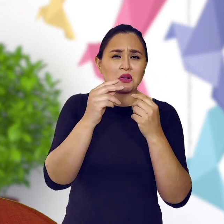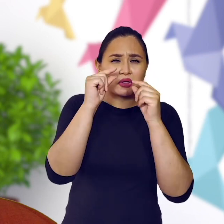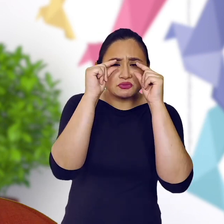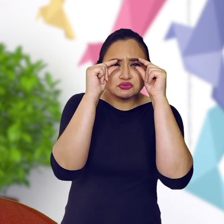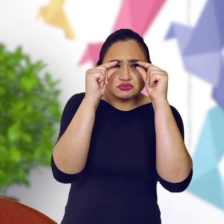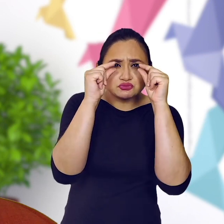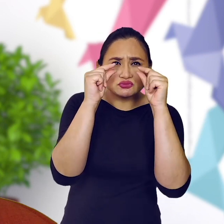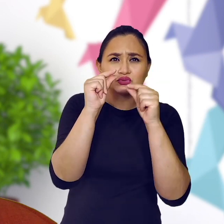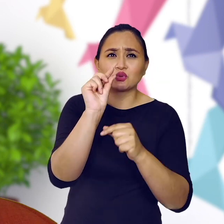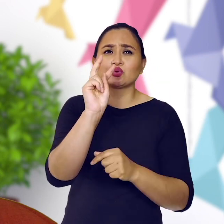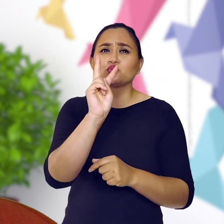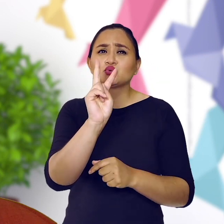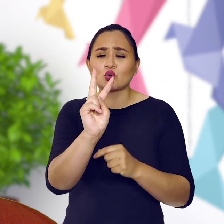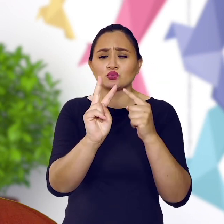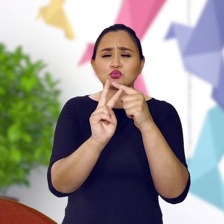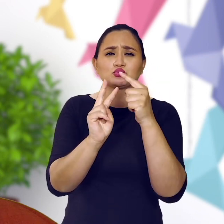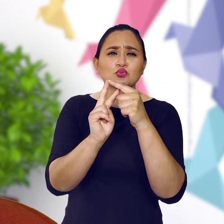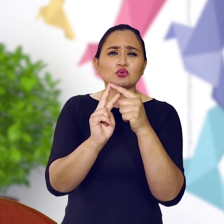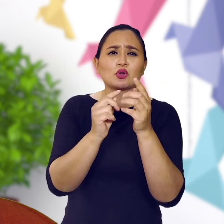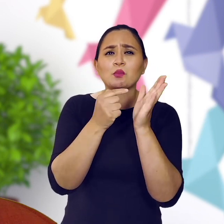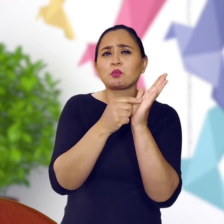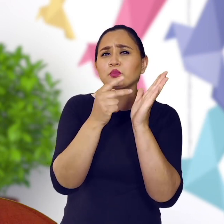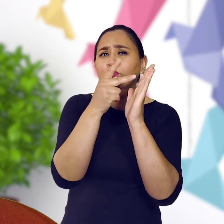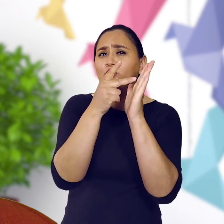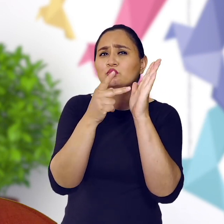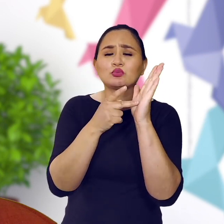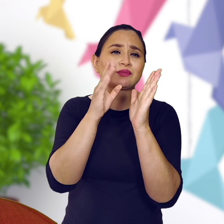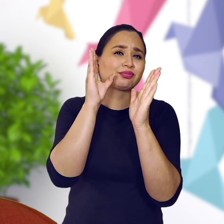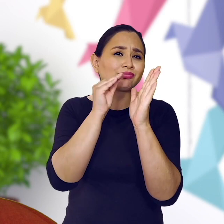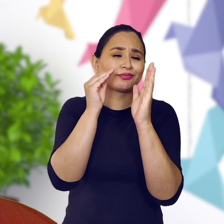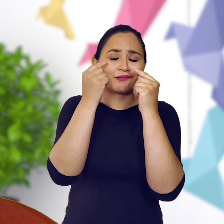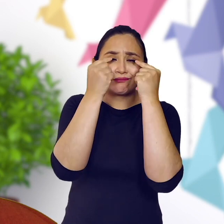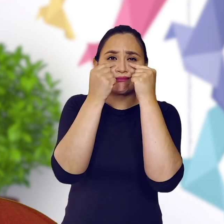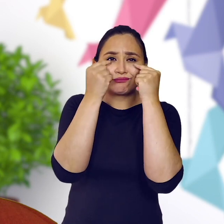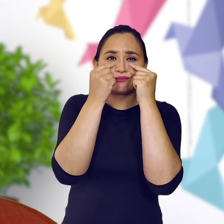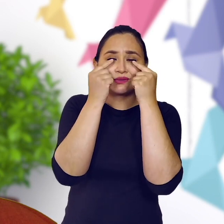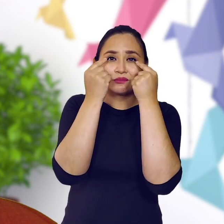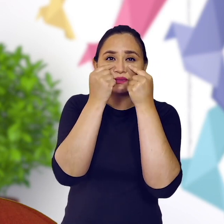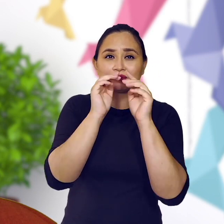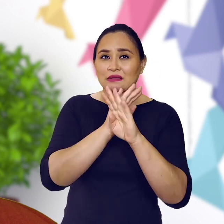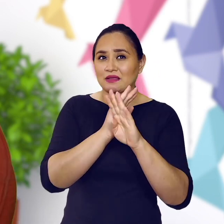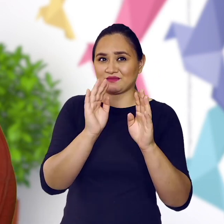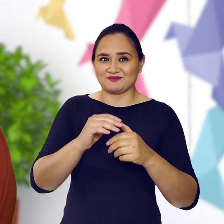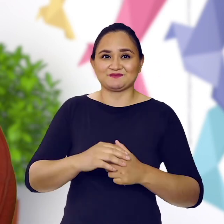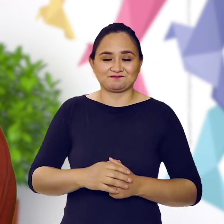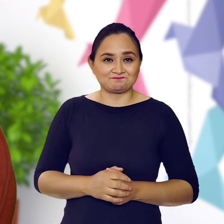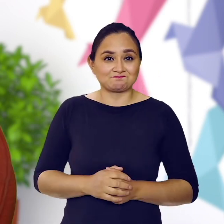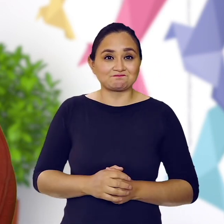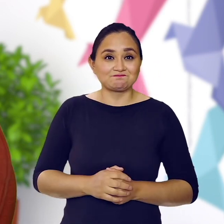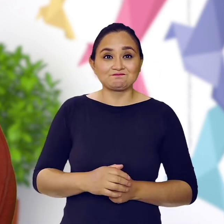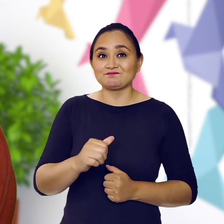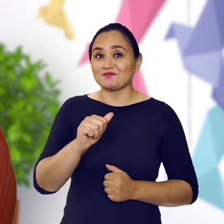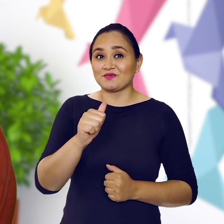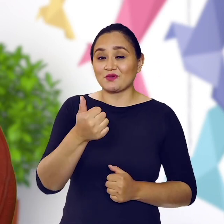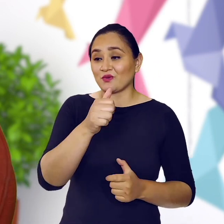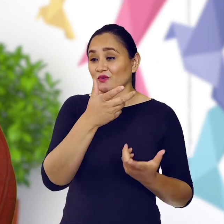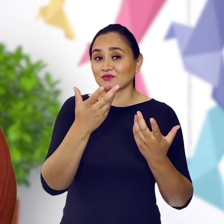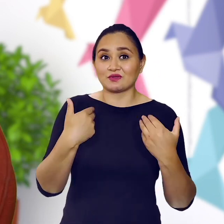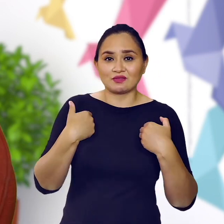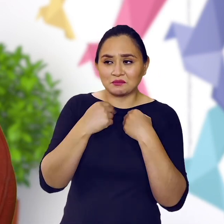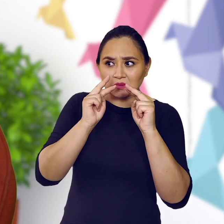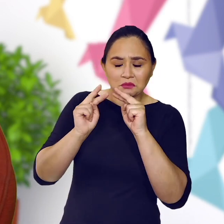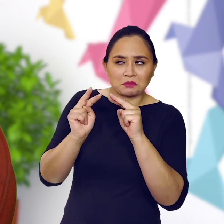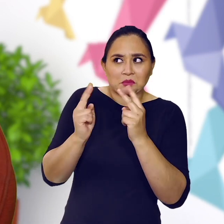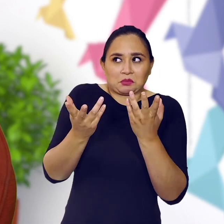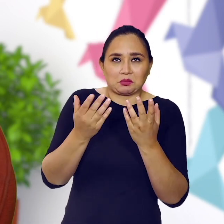se habían convertido en 2 insignificantes puntitos negros que salían por encima de su nariz. Aunque nadie supo con certeza